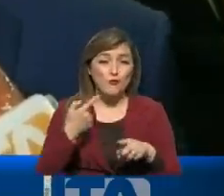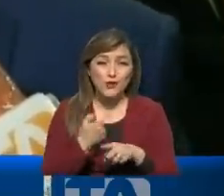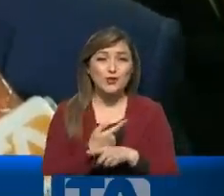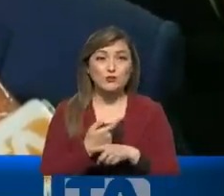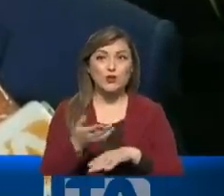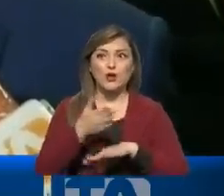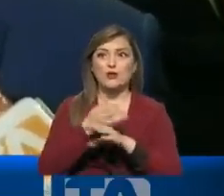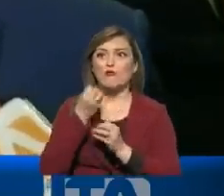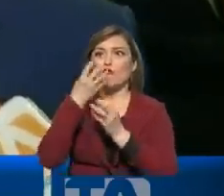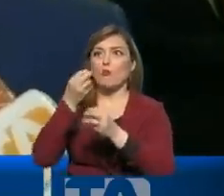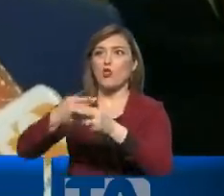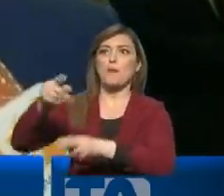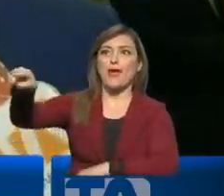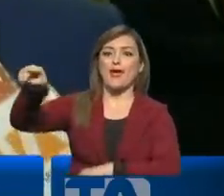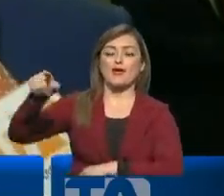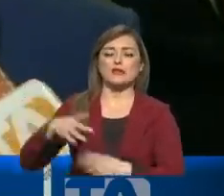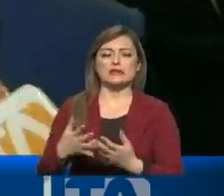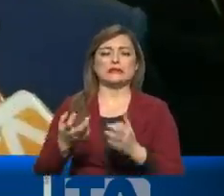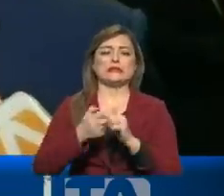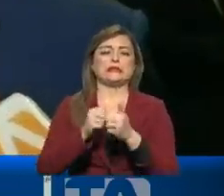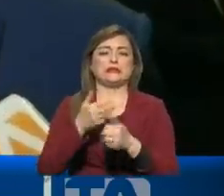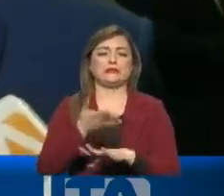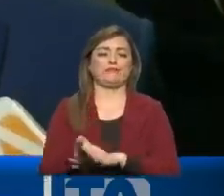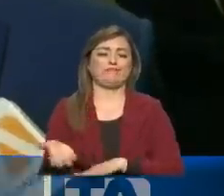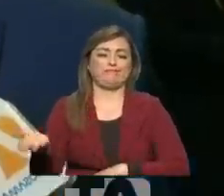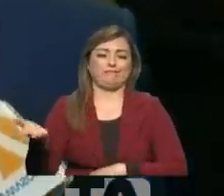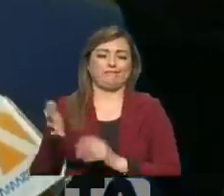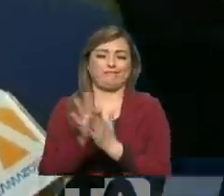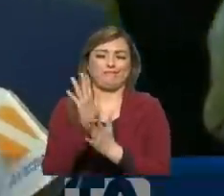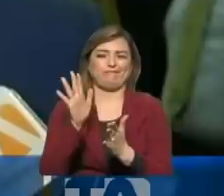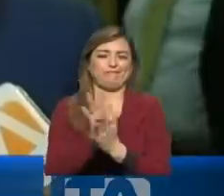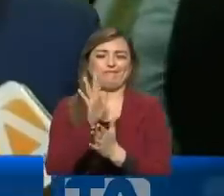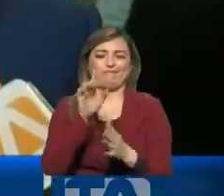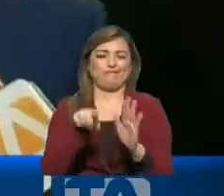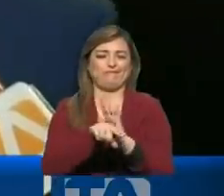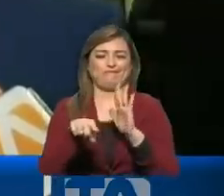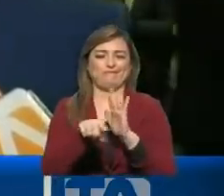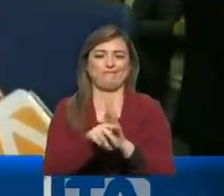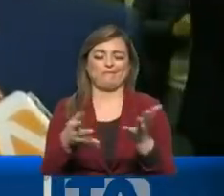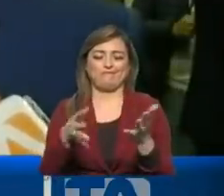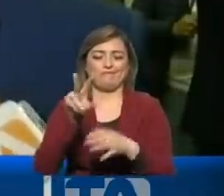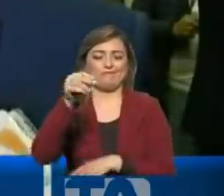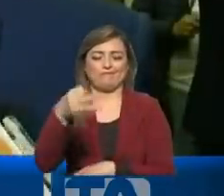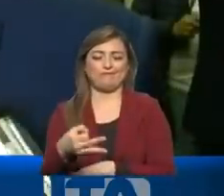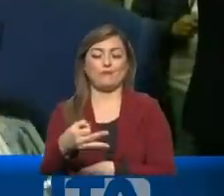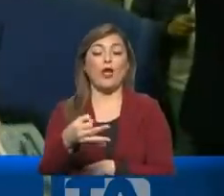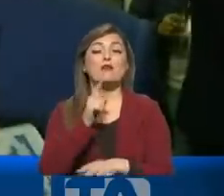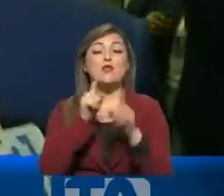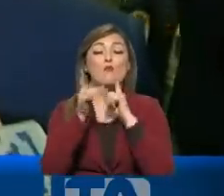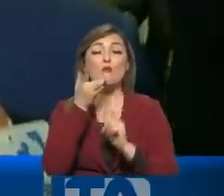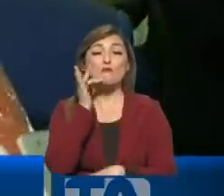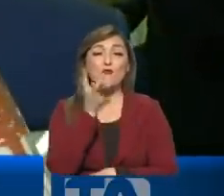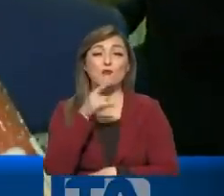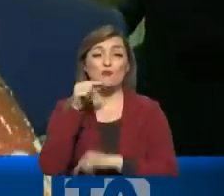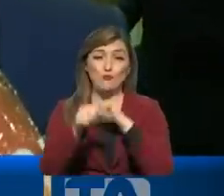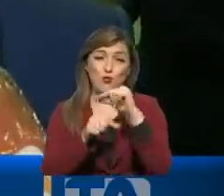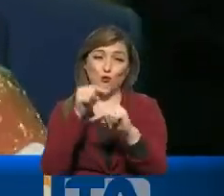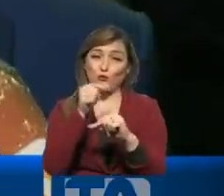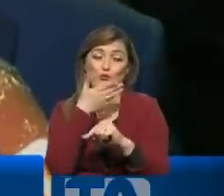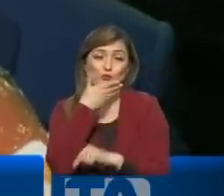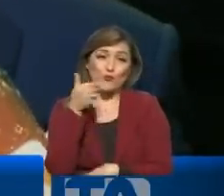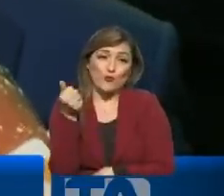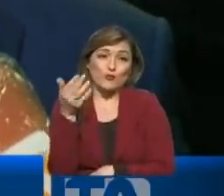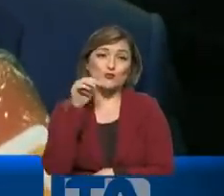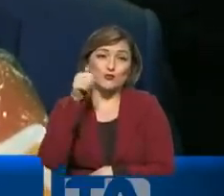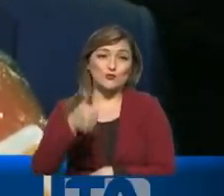cuando uno anticipa ciertos elementos, luego estos no se dan, así que prefiero que los diálogos vayan surgiendo como creo